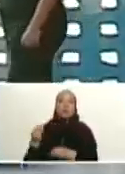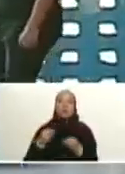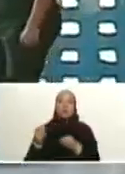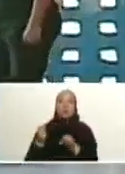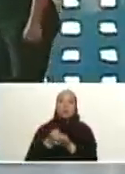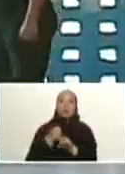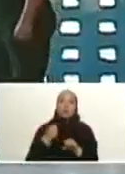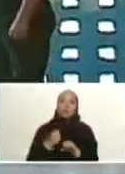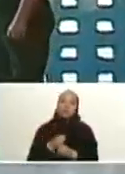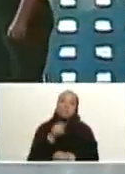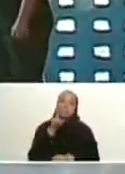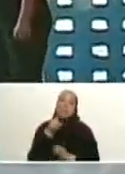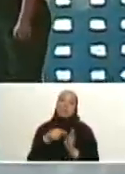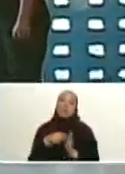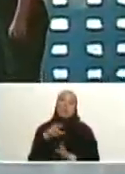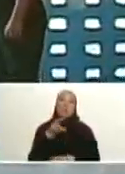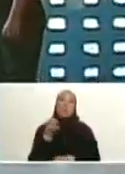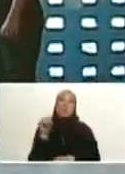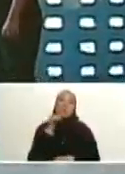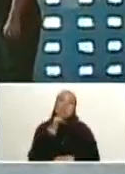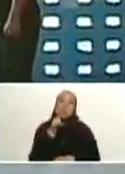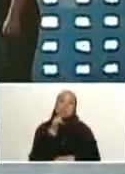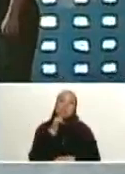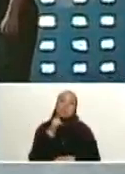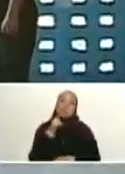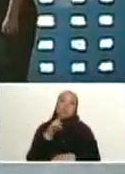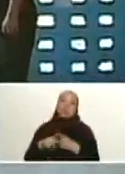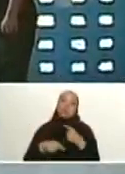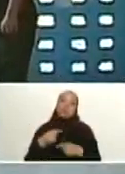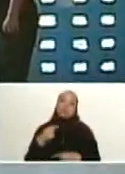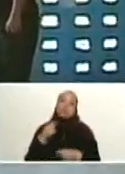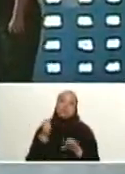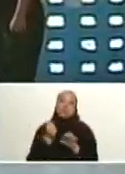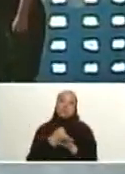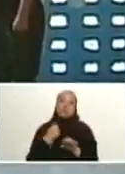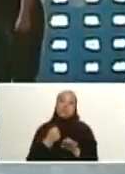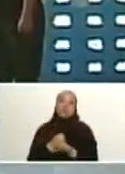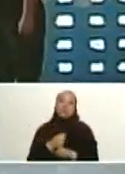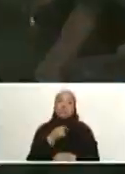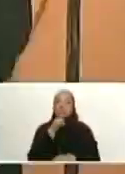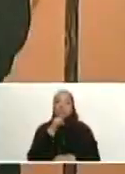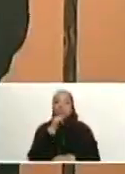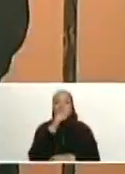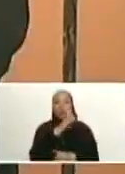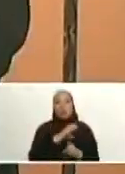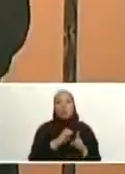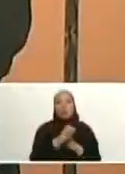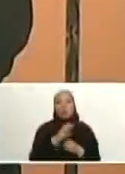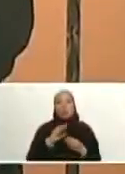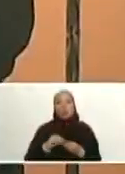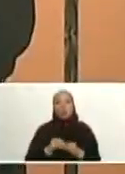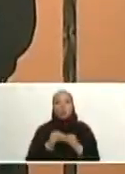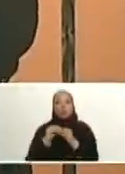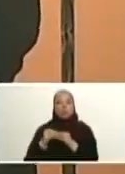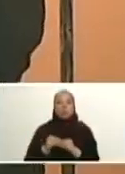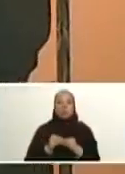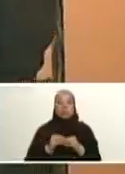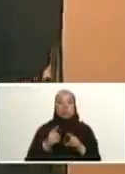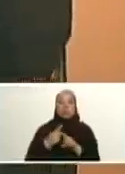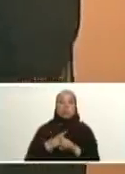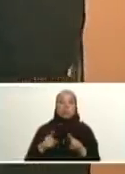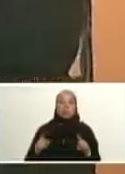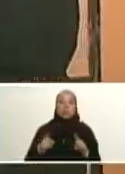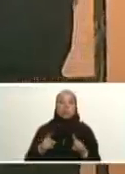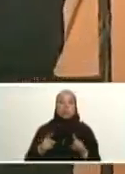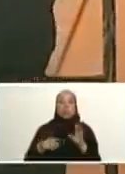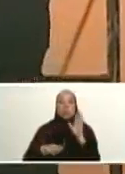de 170 escuelas a través de desmalezado, a través de la pintura, rehabilitación, pero un papel